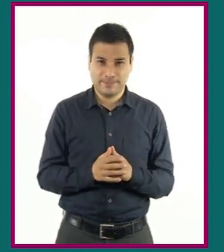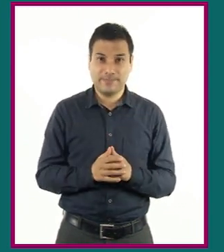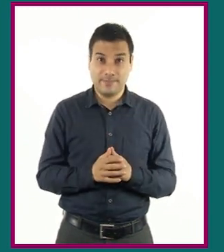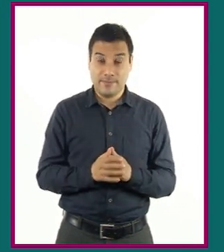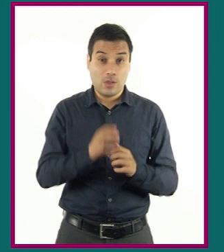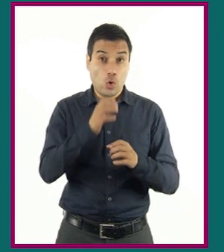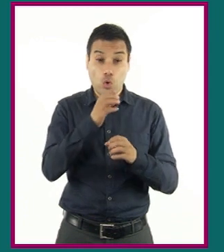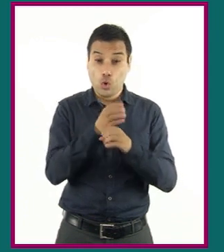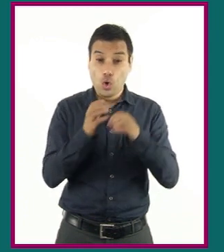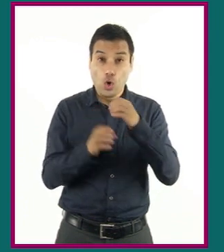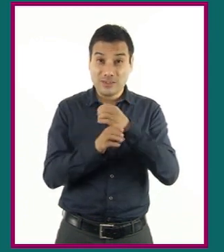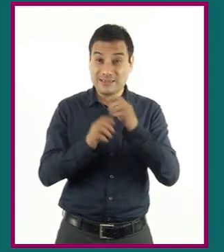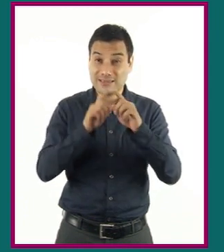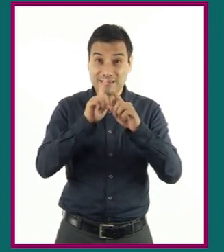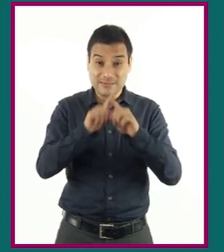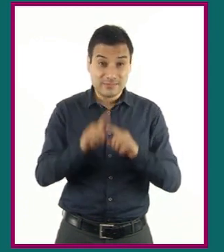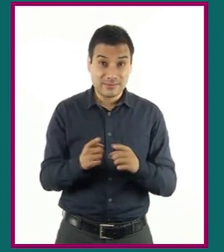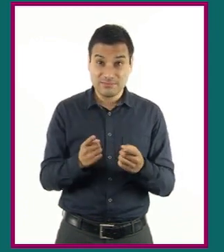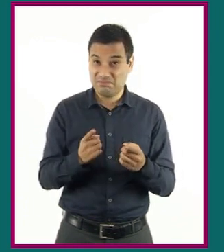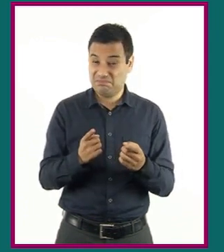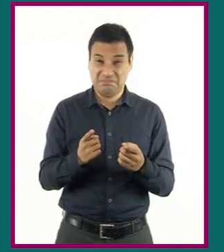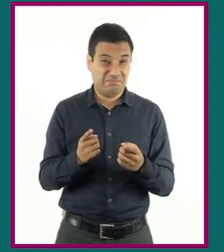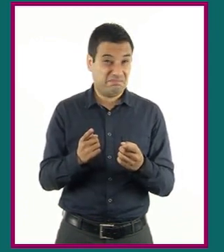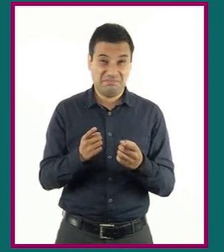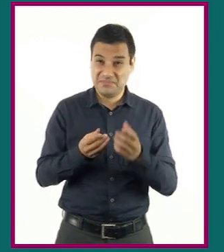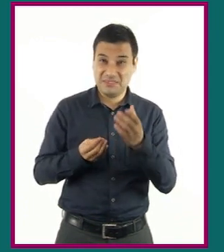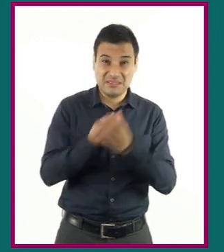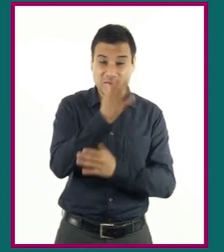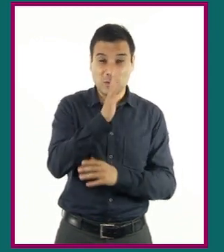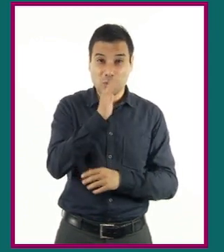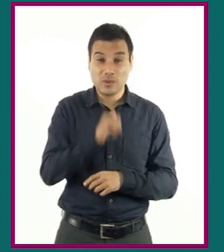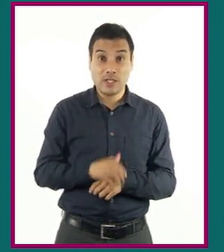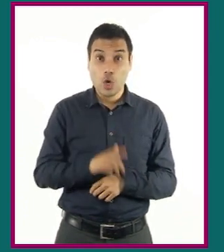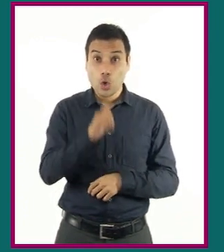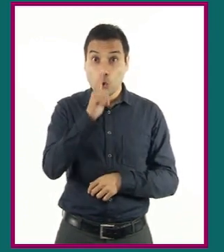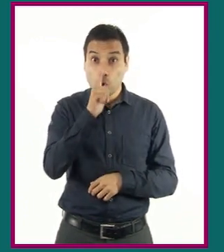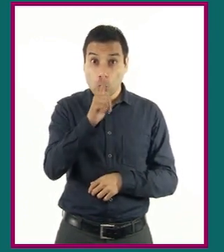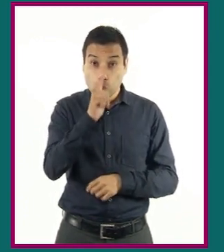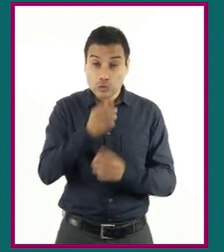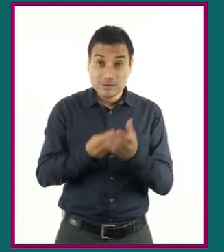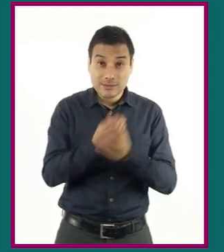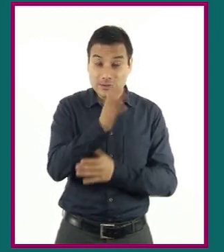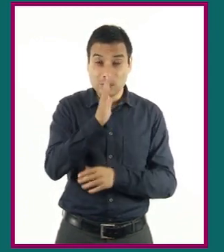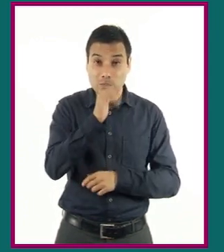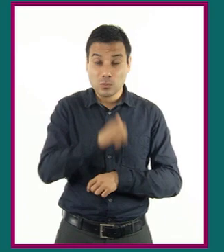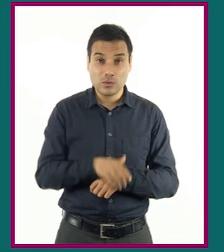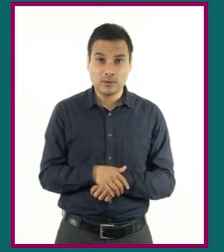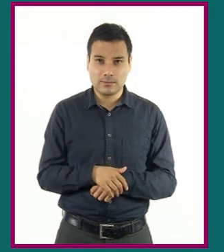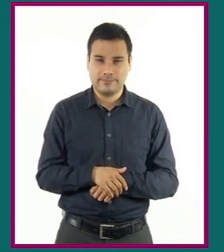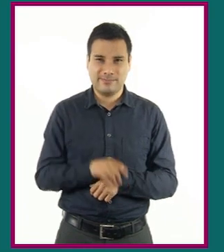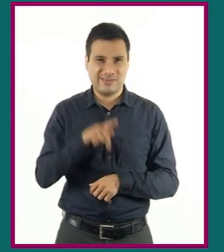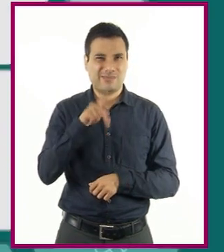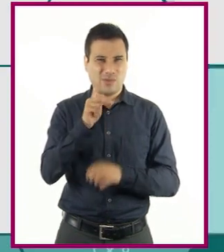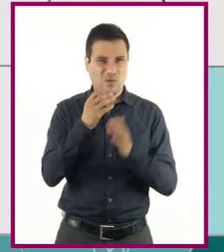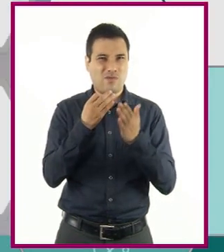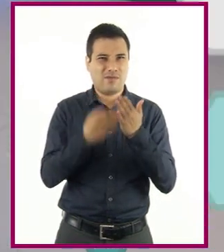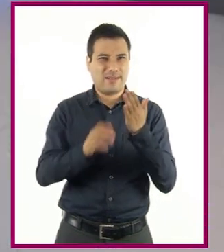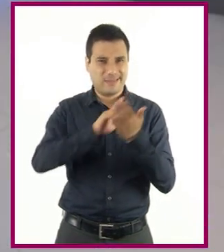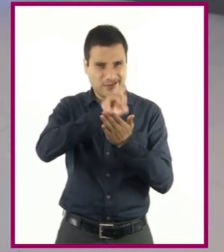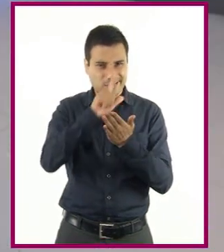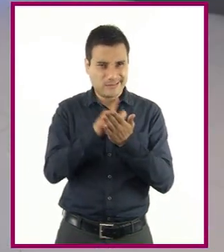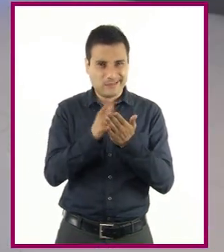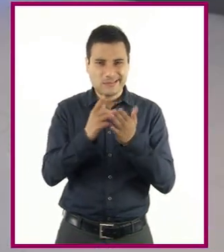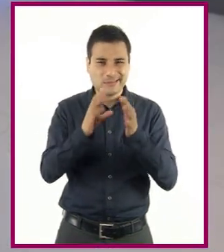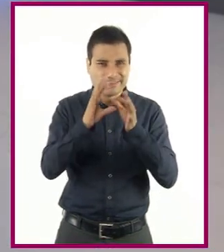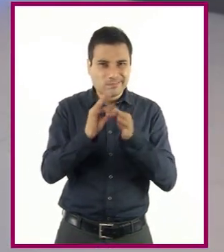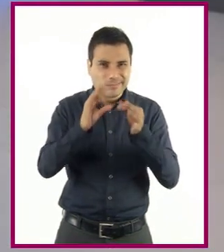materia no puede escapar de su atracción, ni la luz. Pero las leyes físicas no explicaban los fenómenos ocurridos en ellos.